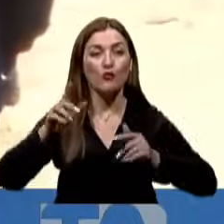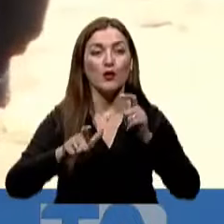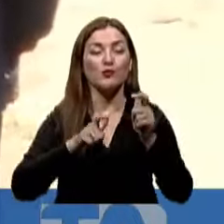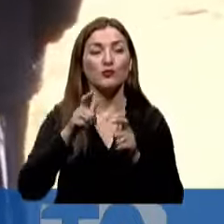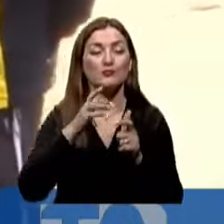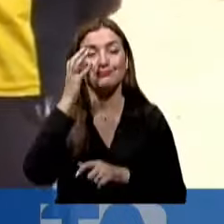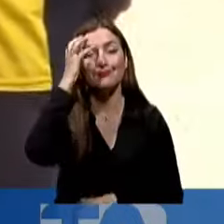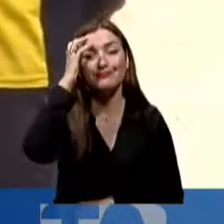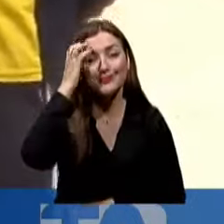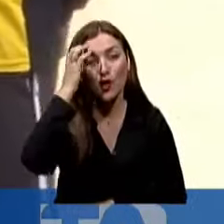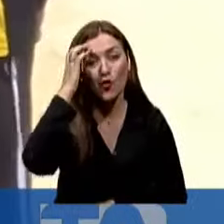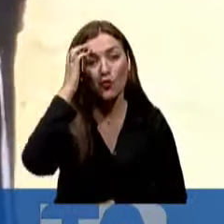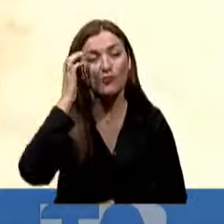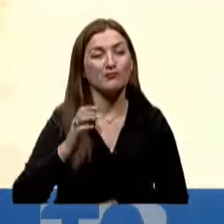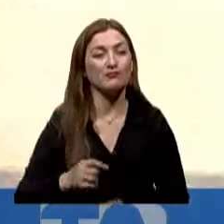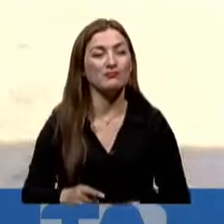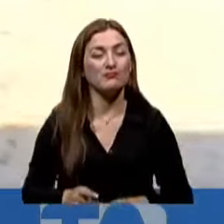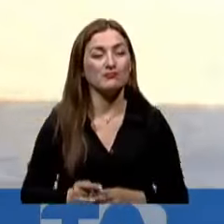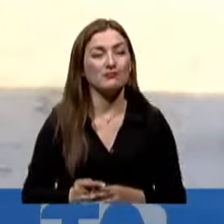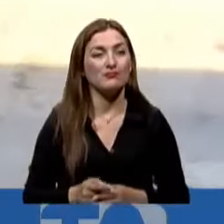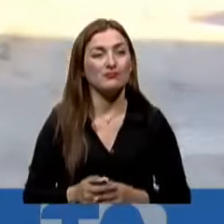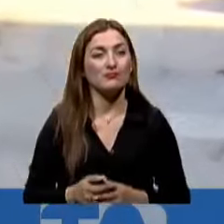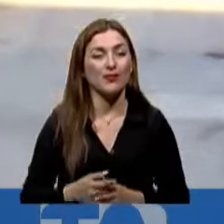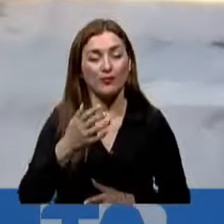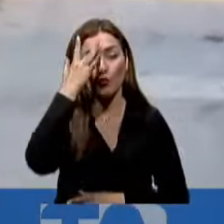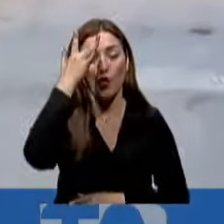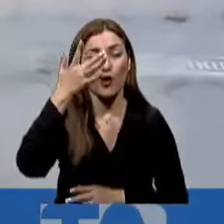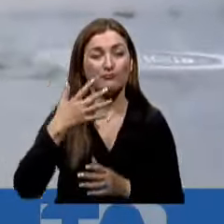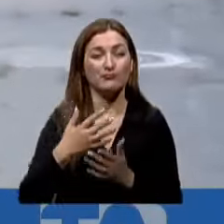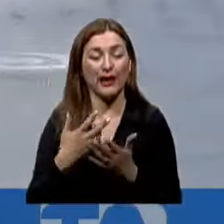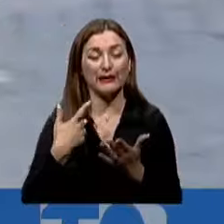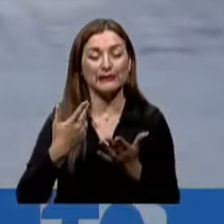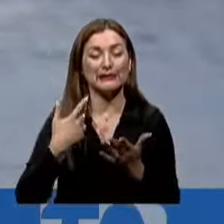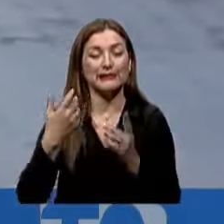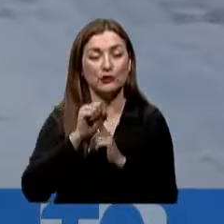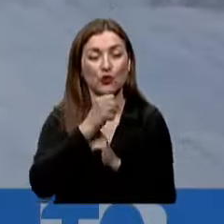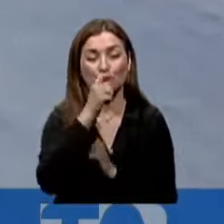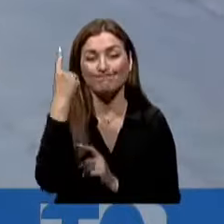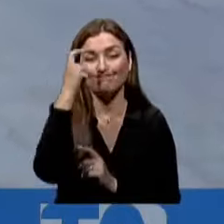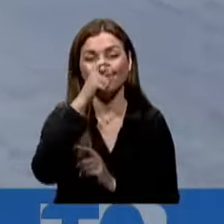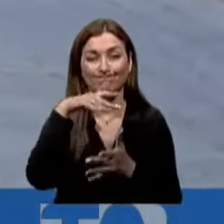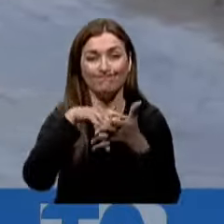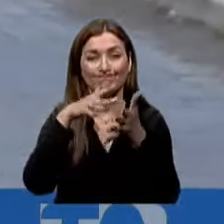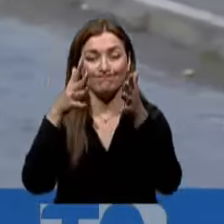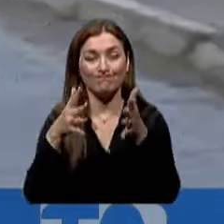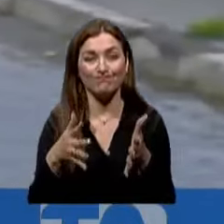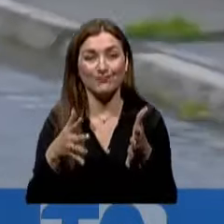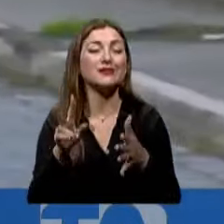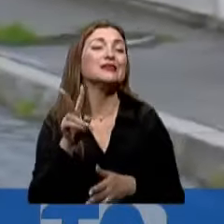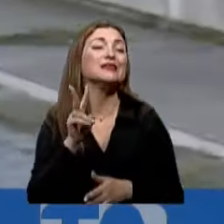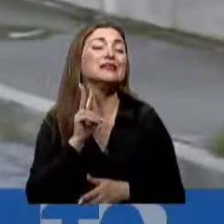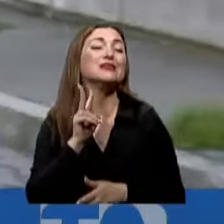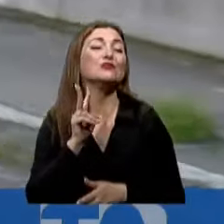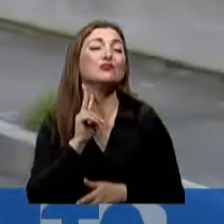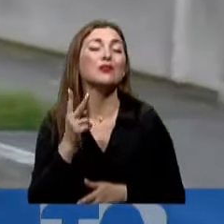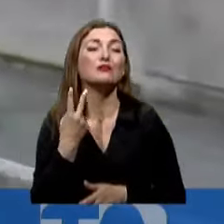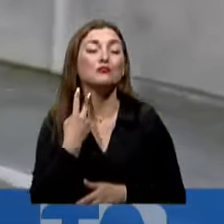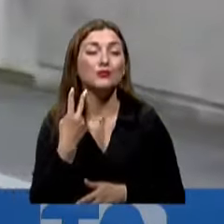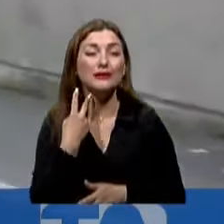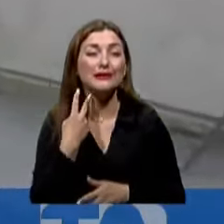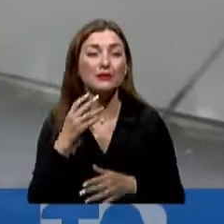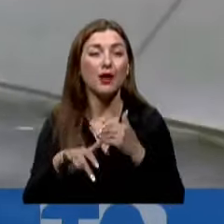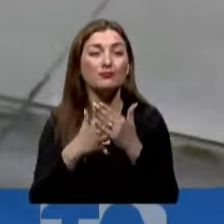también están ocupados por esta situación porque los estudiantes podrían ser Víctimas de los delincuentes además de los